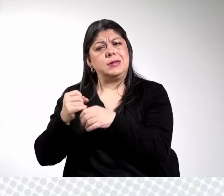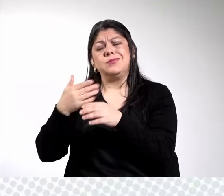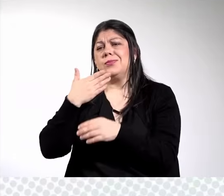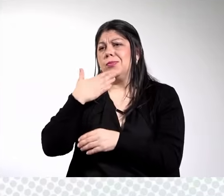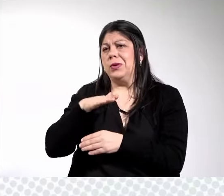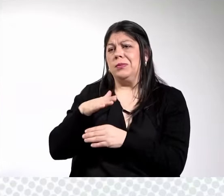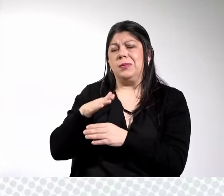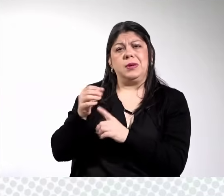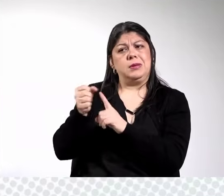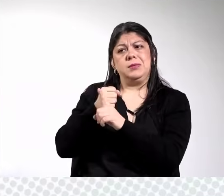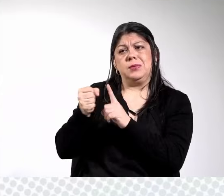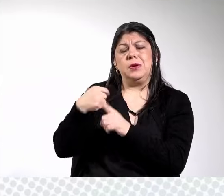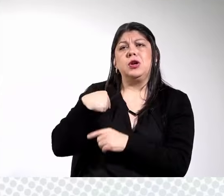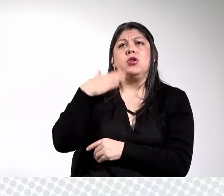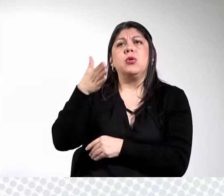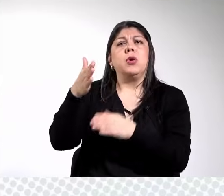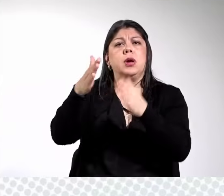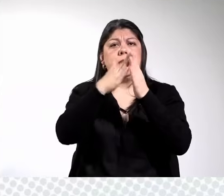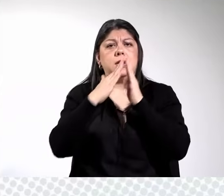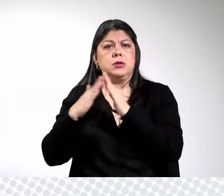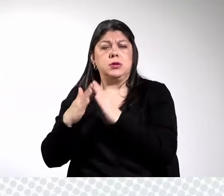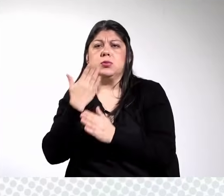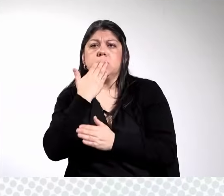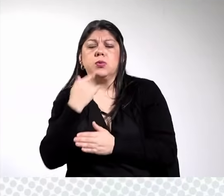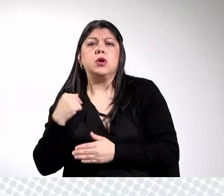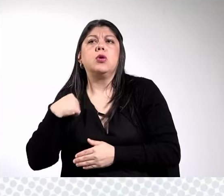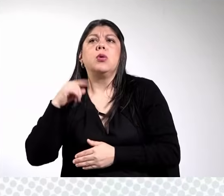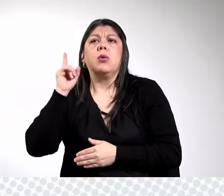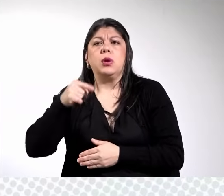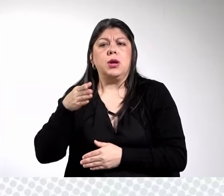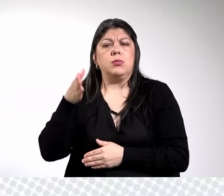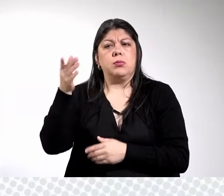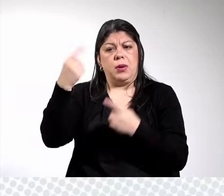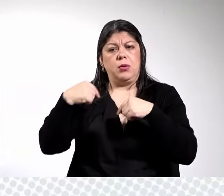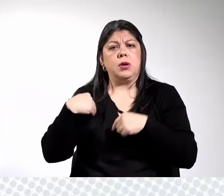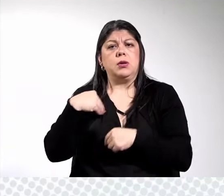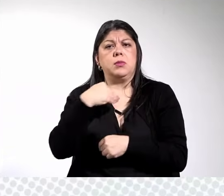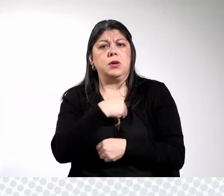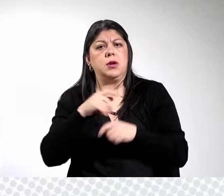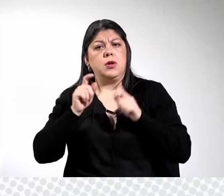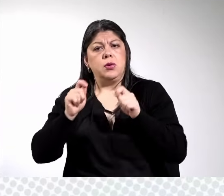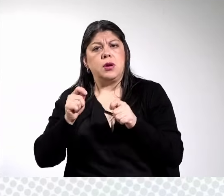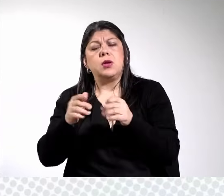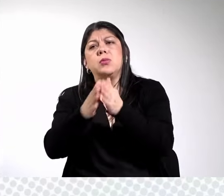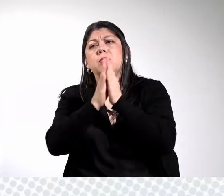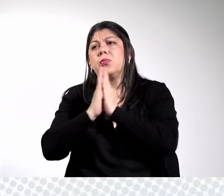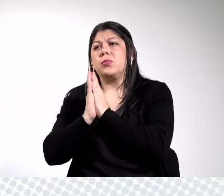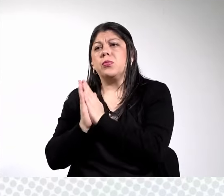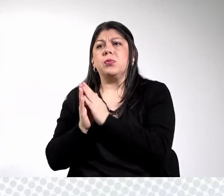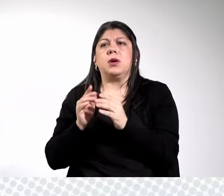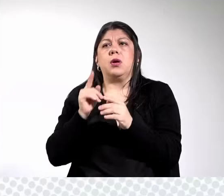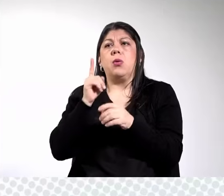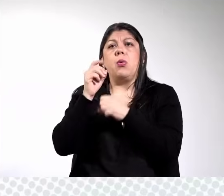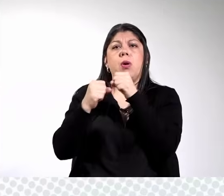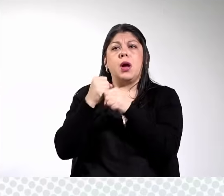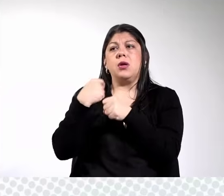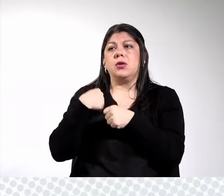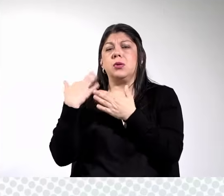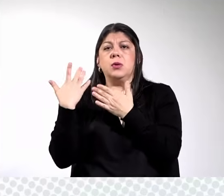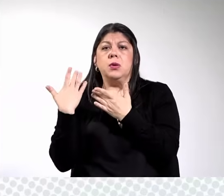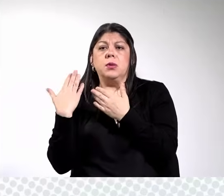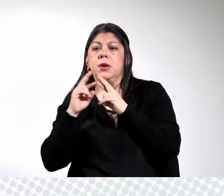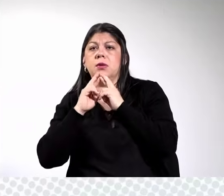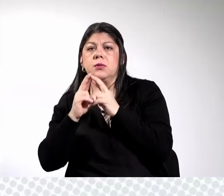que yo voy a los pueblos indígenas, vengo y mando al Ministerio de Educación las peticiones de ellos y voy a cumplir 1 año de espera de